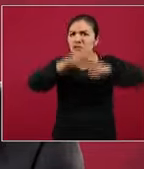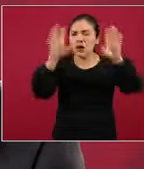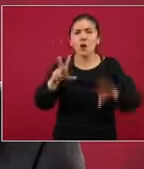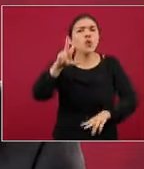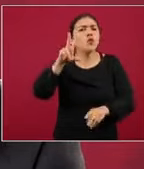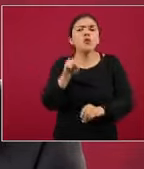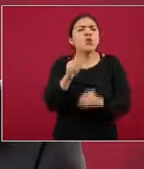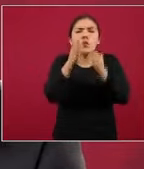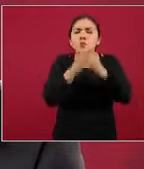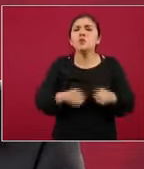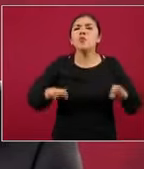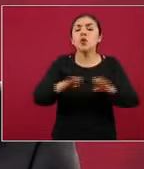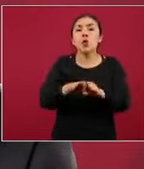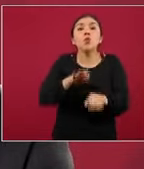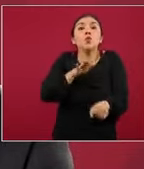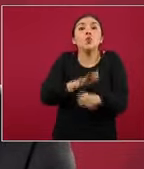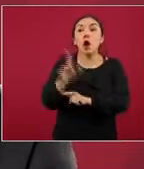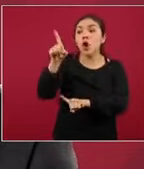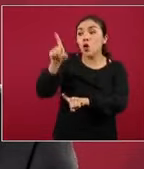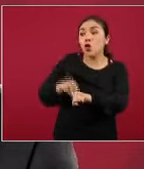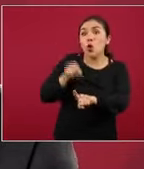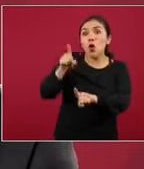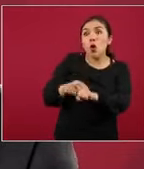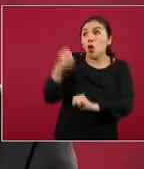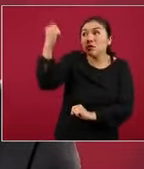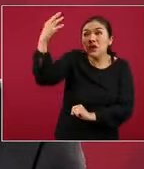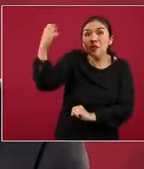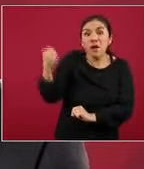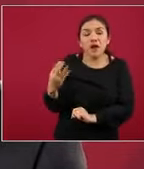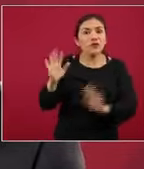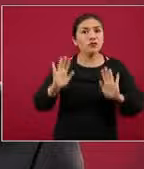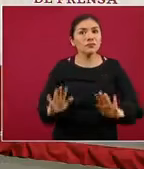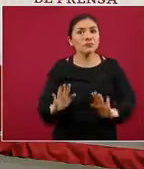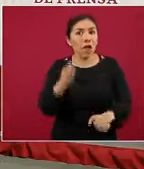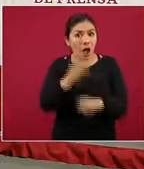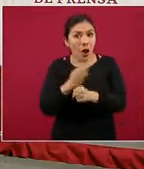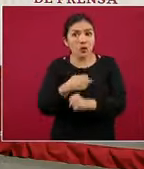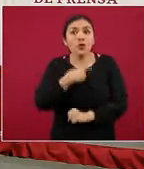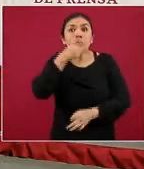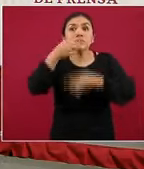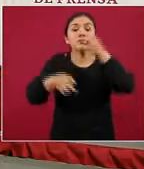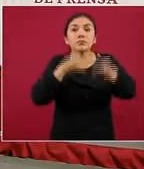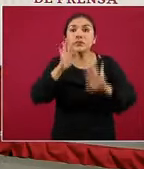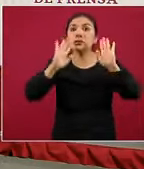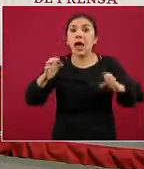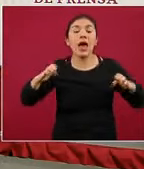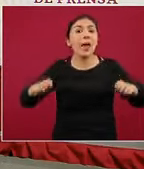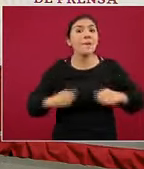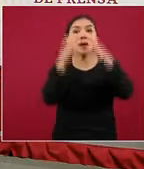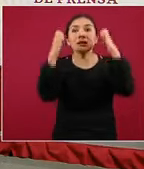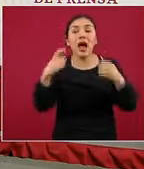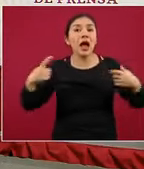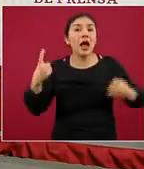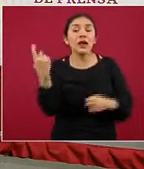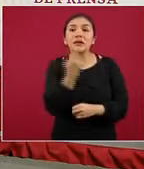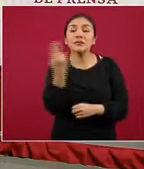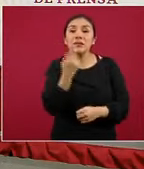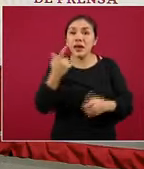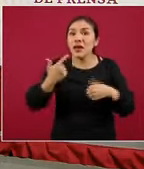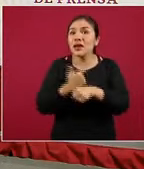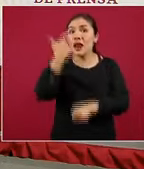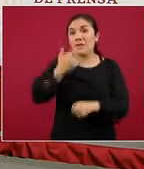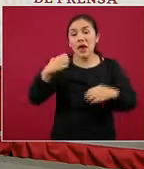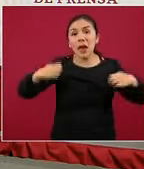irrelevante hasta cierto punto en qué color del semáforo estamos cuando estamos declarando alerta por COVID, emergencia por